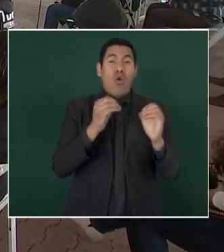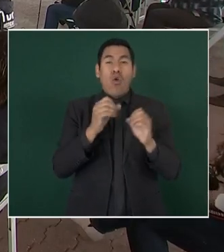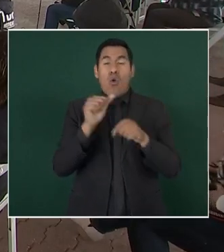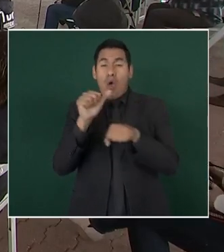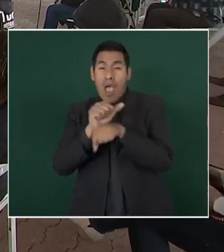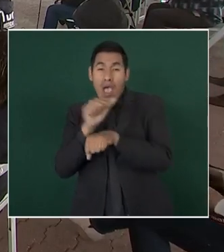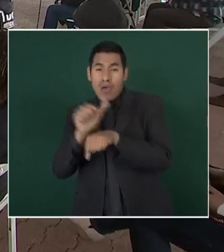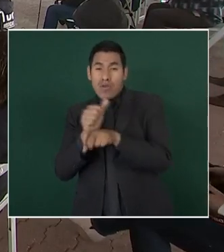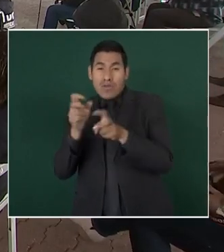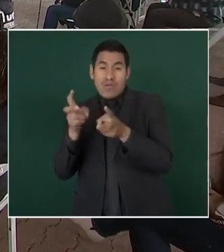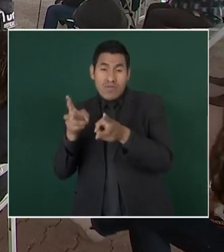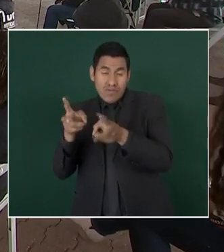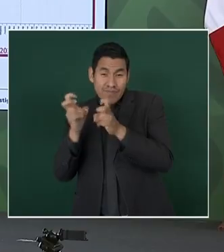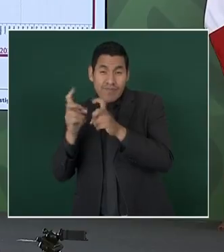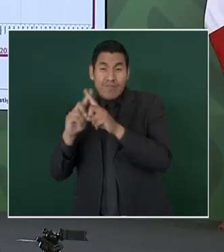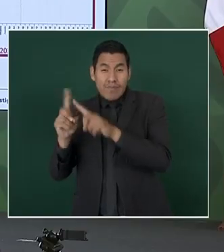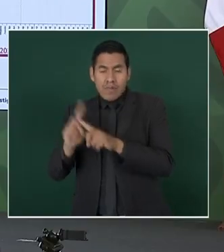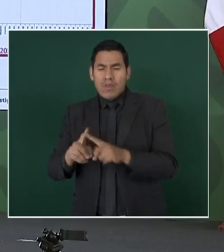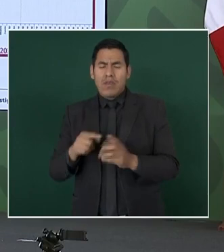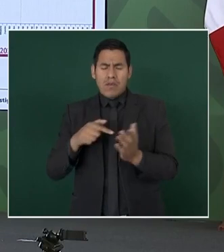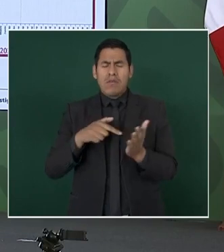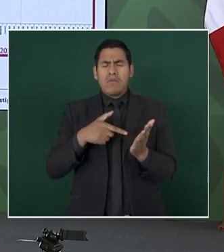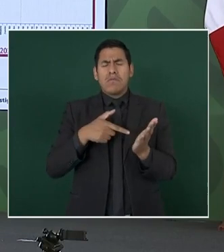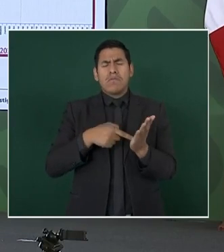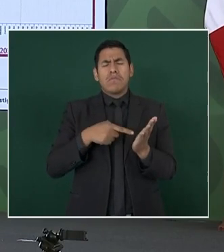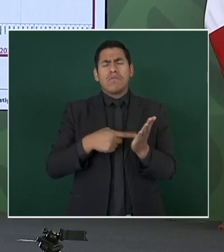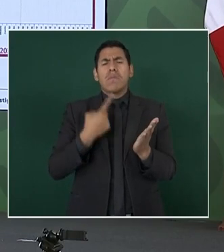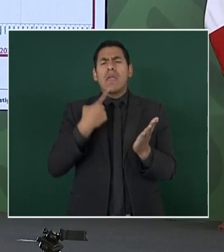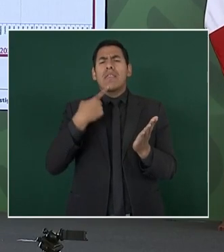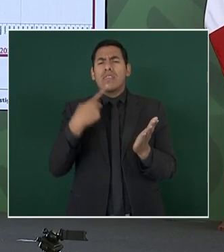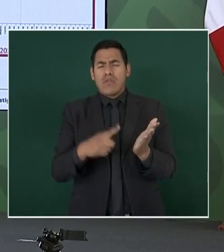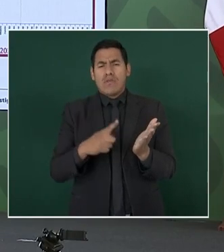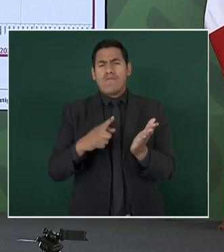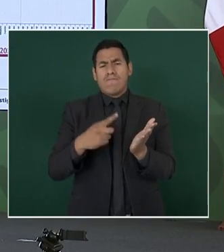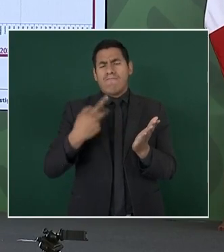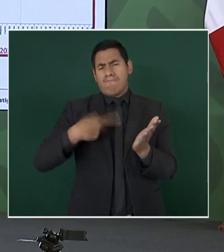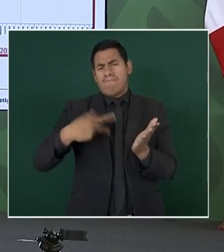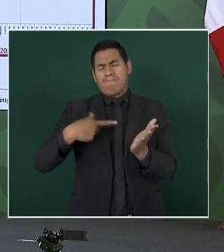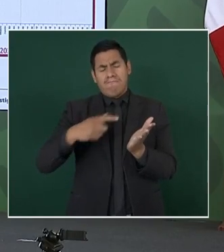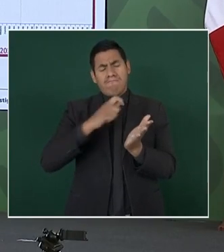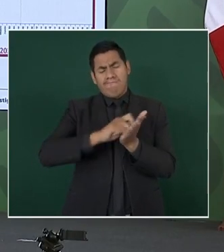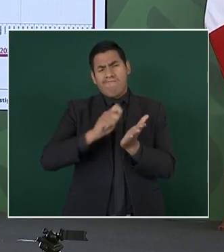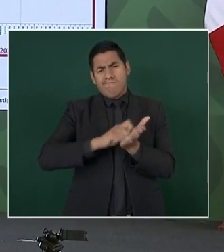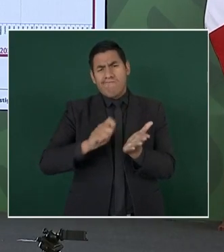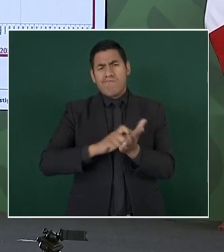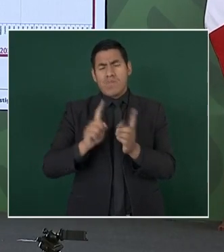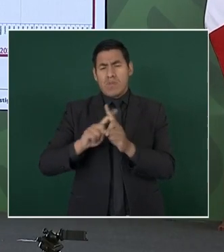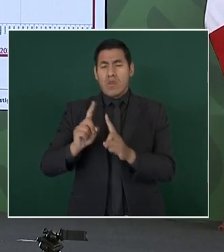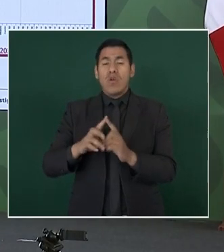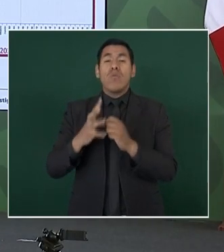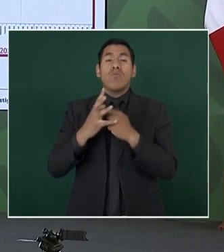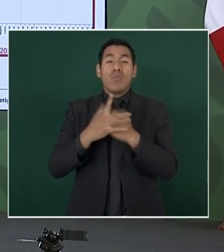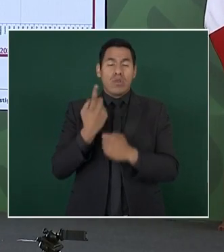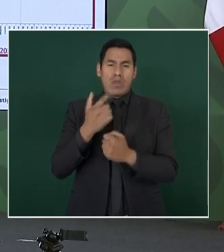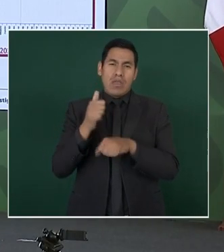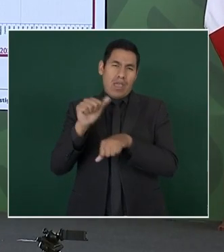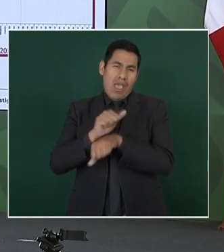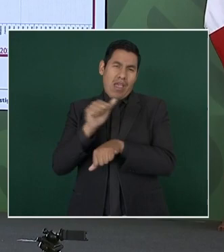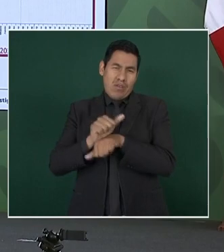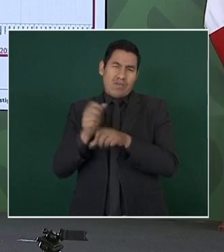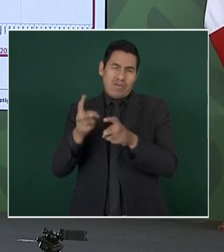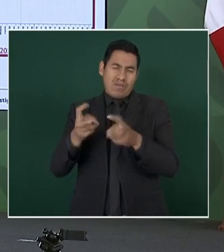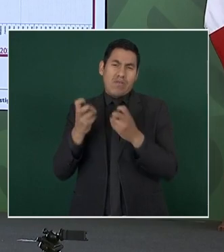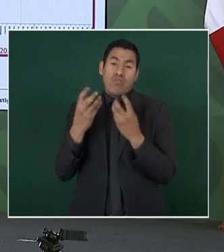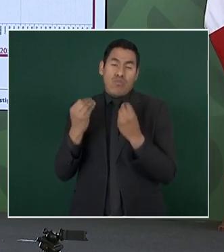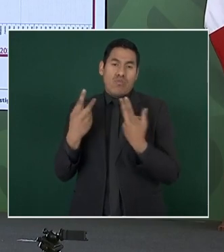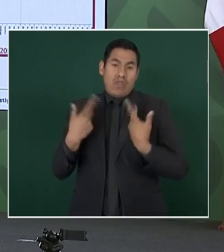hay denuncia que corresponde a lo real, porque en el robo de vehículo mucha gente denuncia